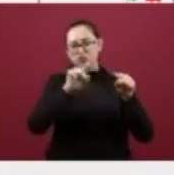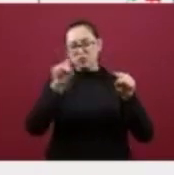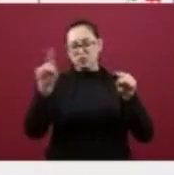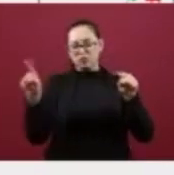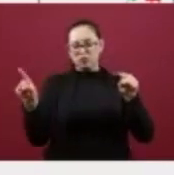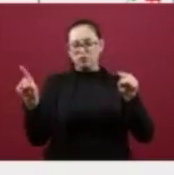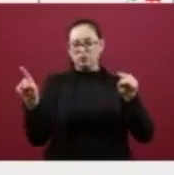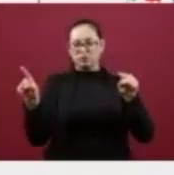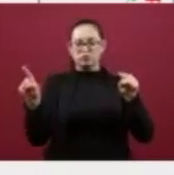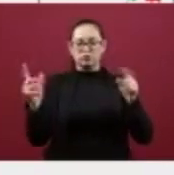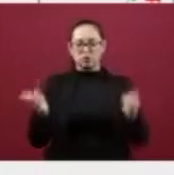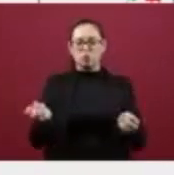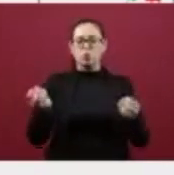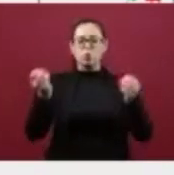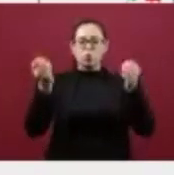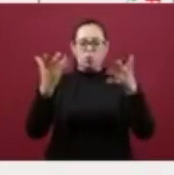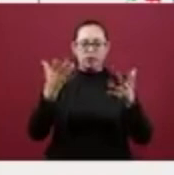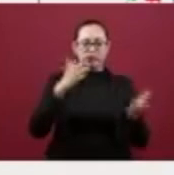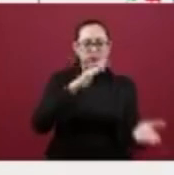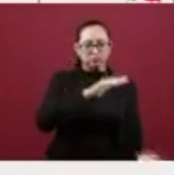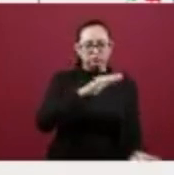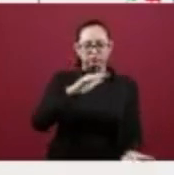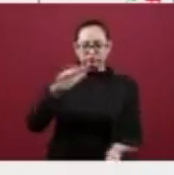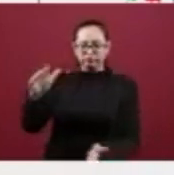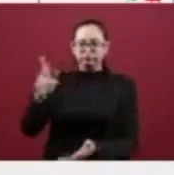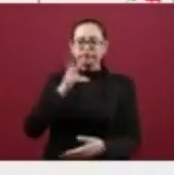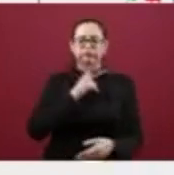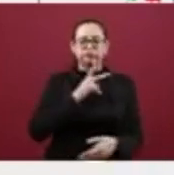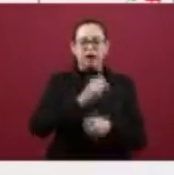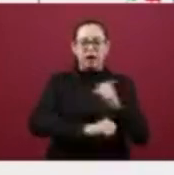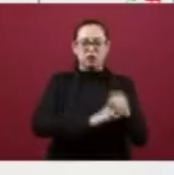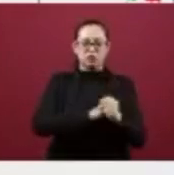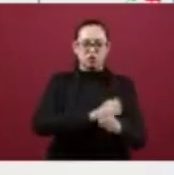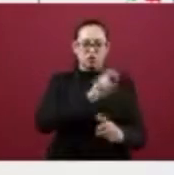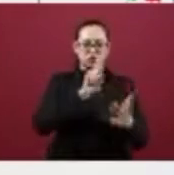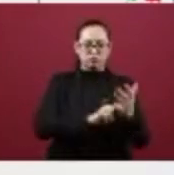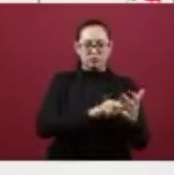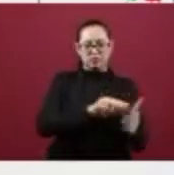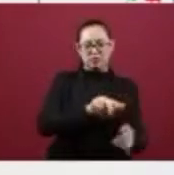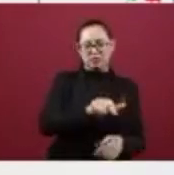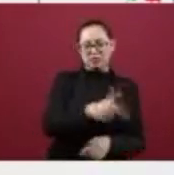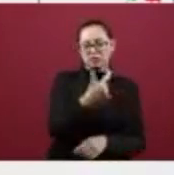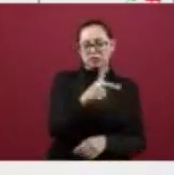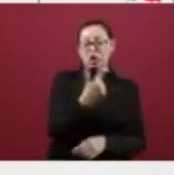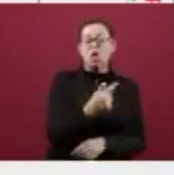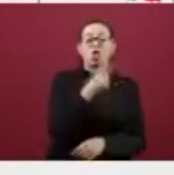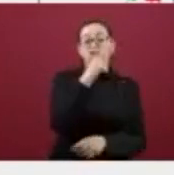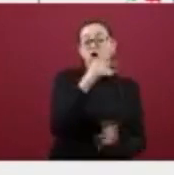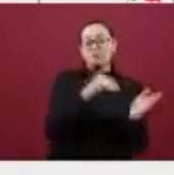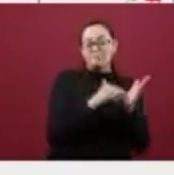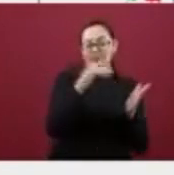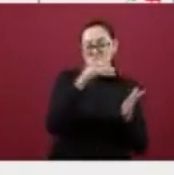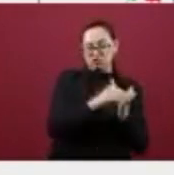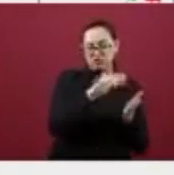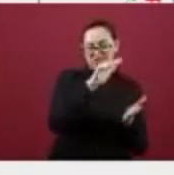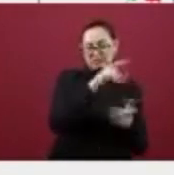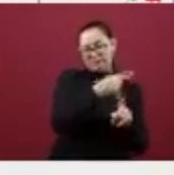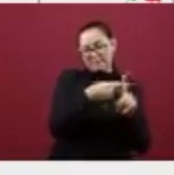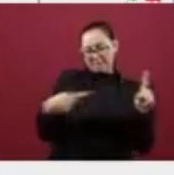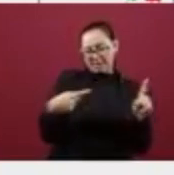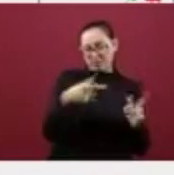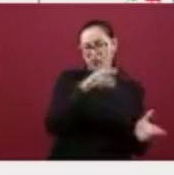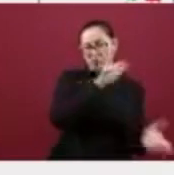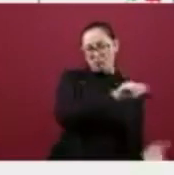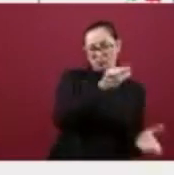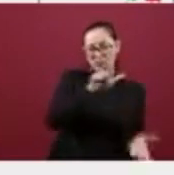la producción. Miren cómo del 2012, que producíamos arriba de 2 millones de barriles y medio